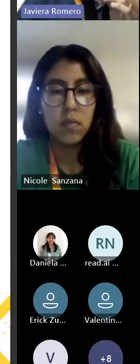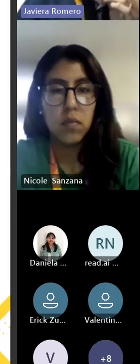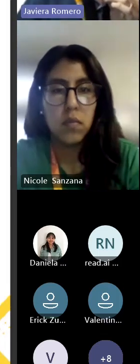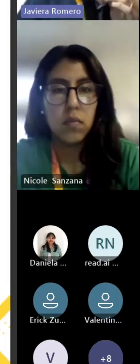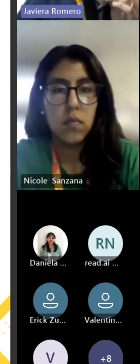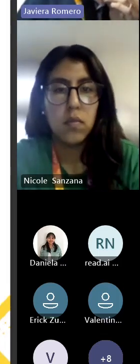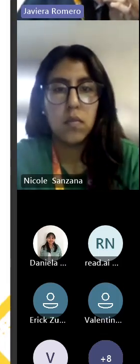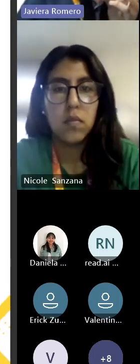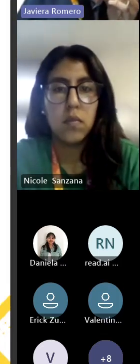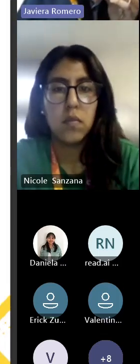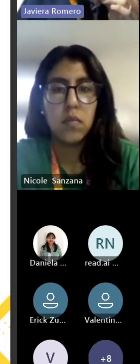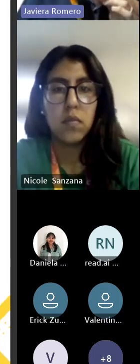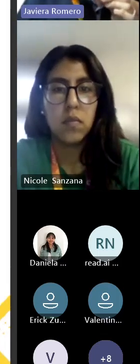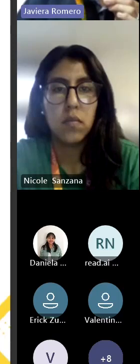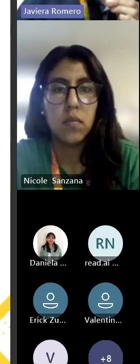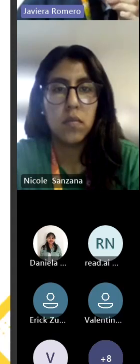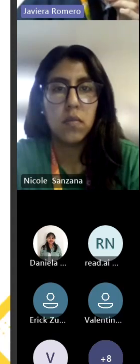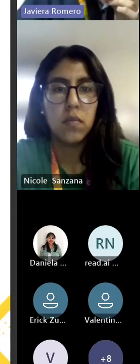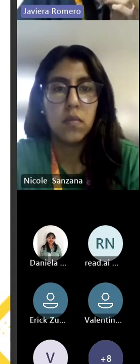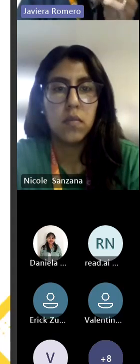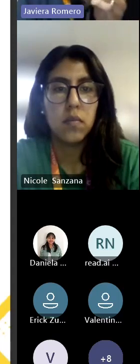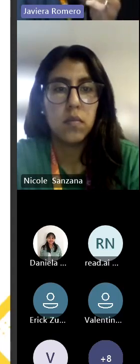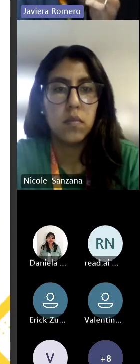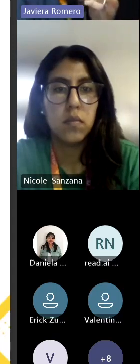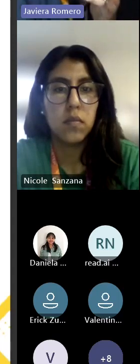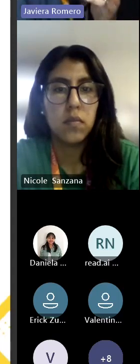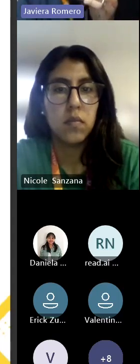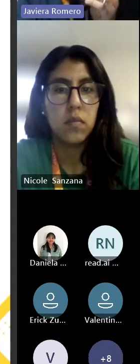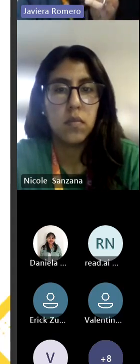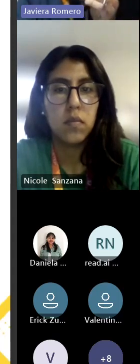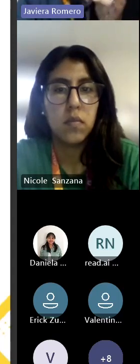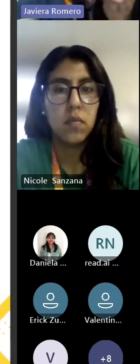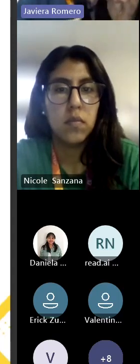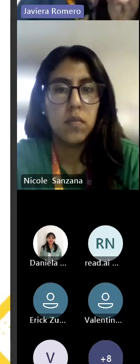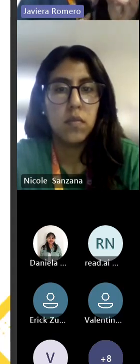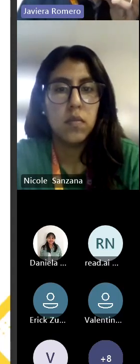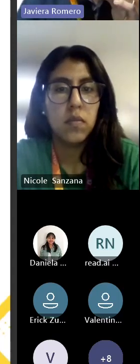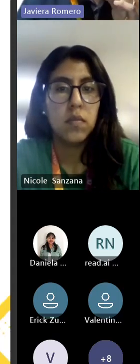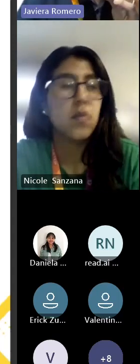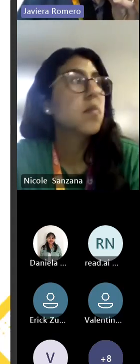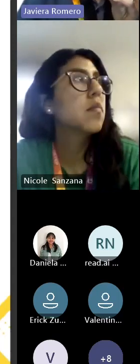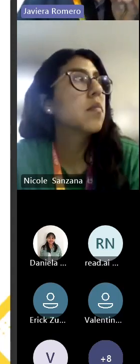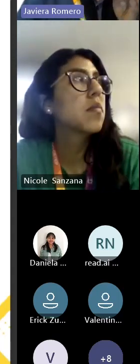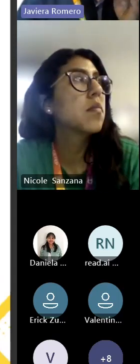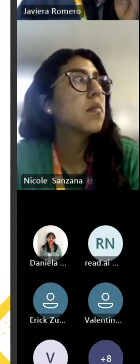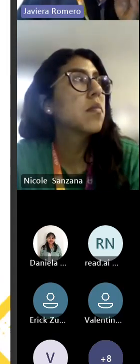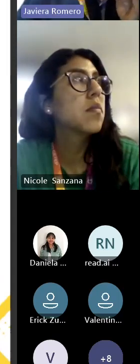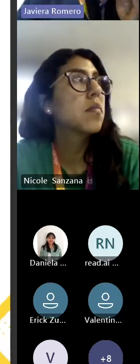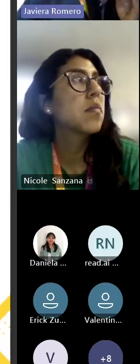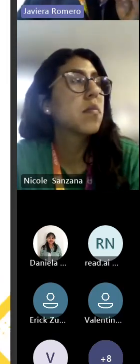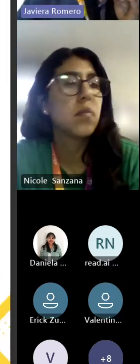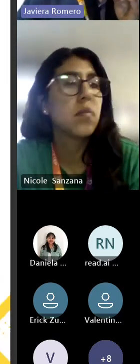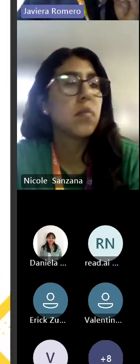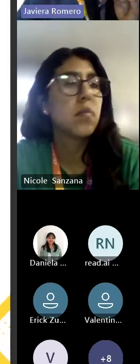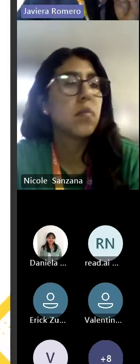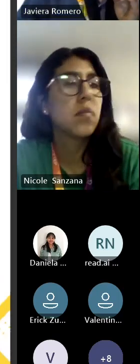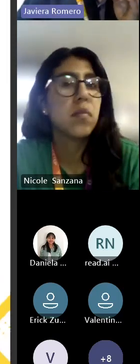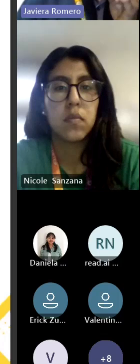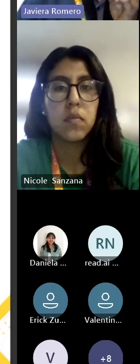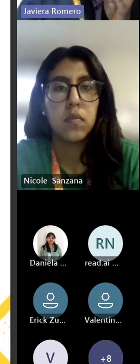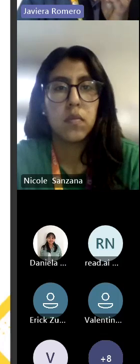hallazgos más importantes tiene que ver con una mayor frecuencia de situaciones de acoso por internet o redes sociales, que es el